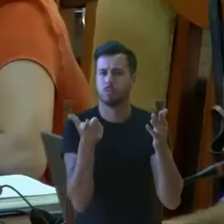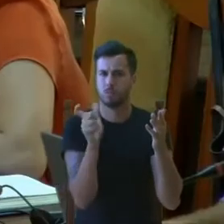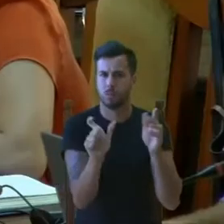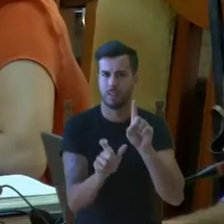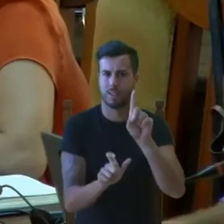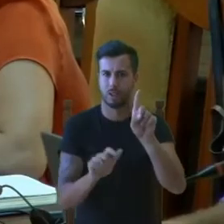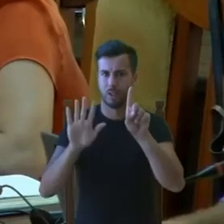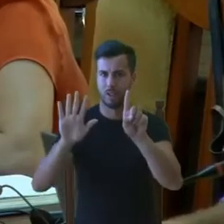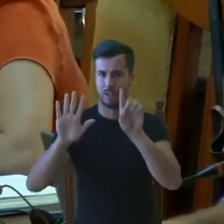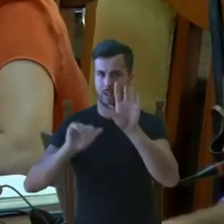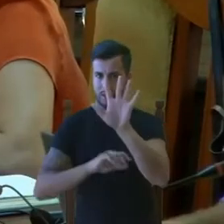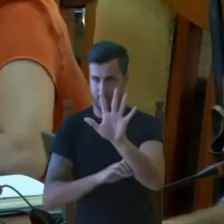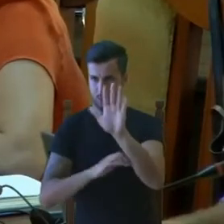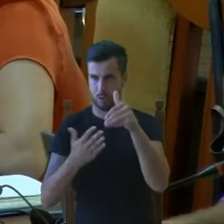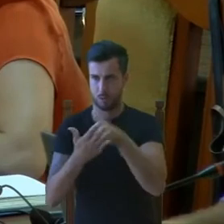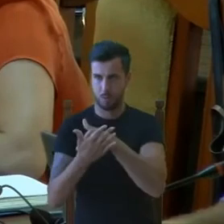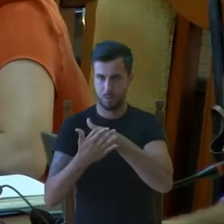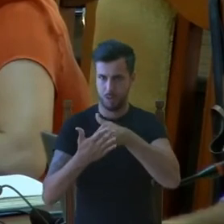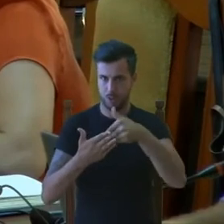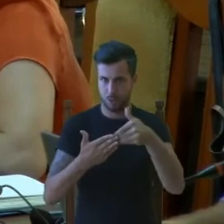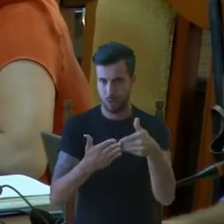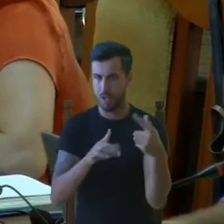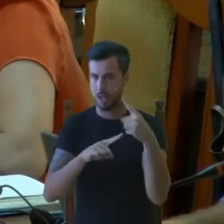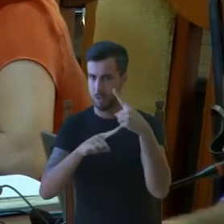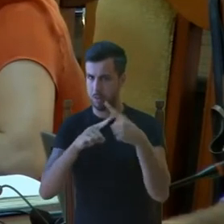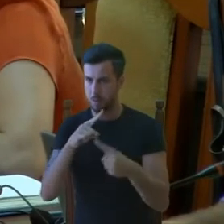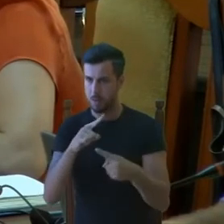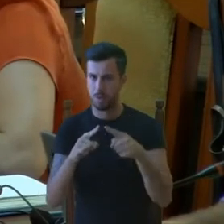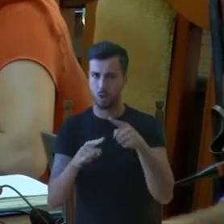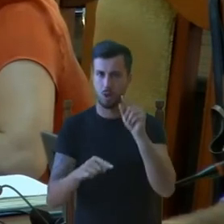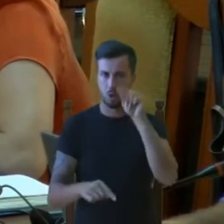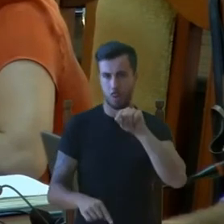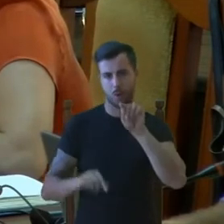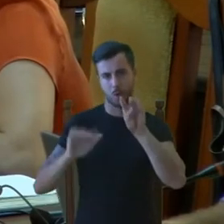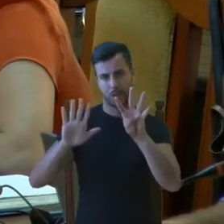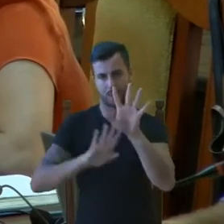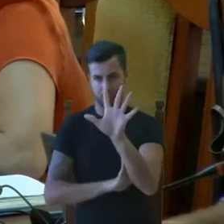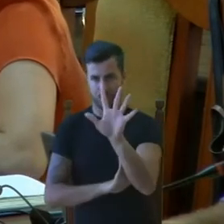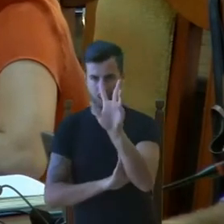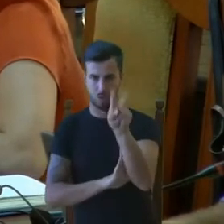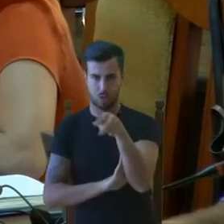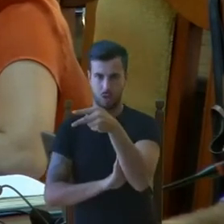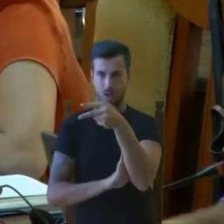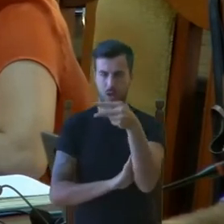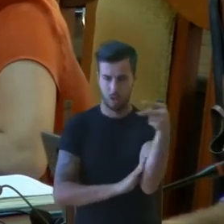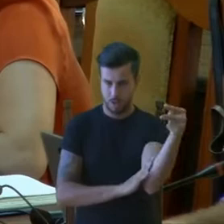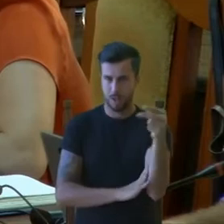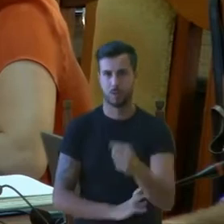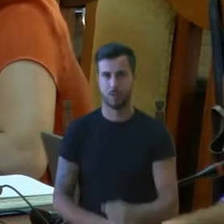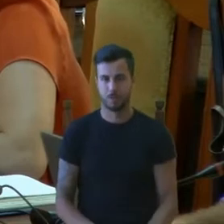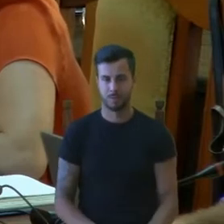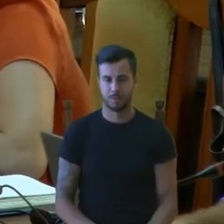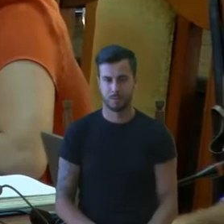115 mil 900 18,95 euros lo que supone un